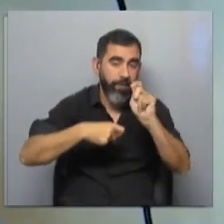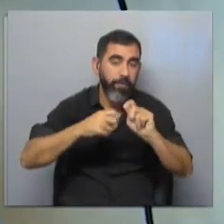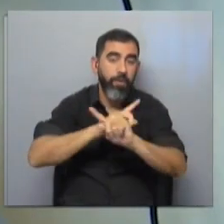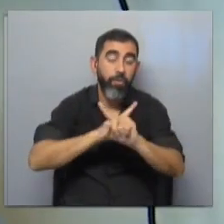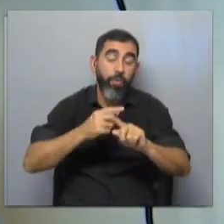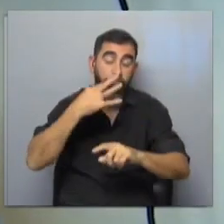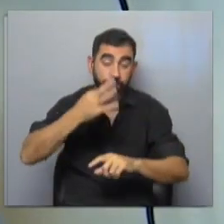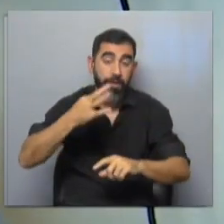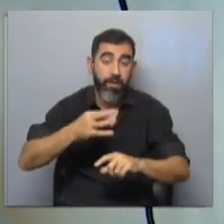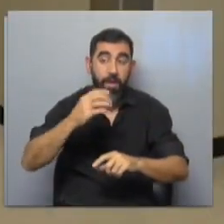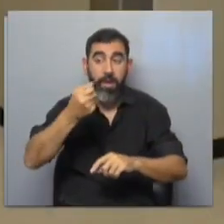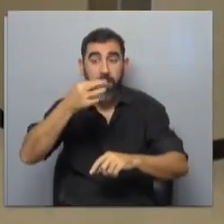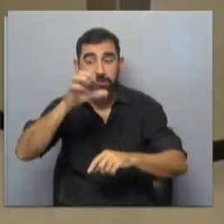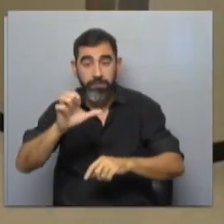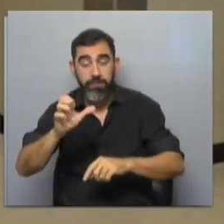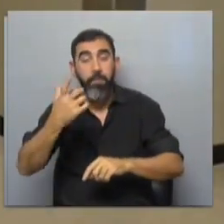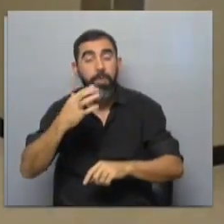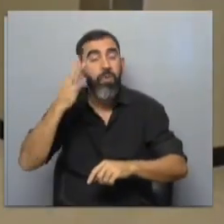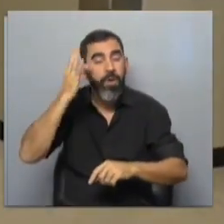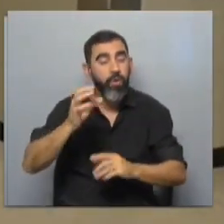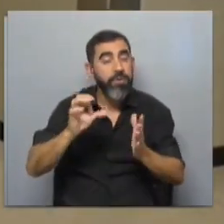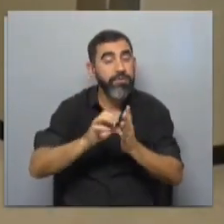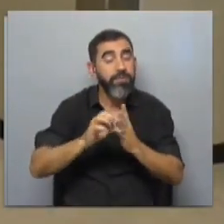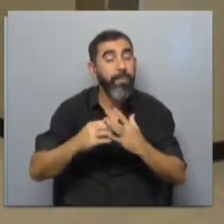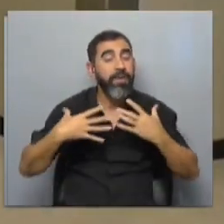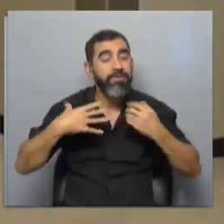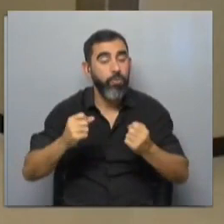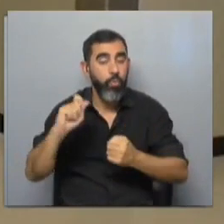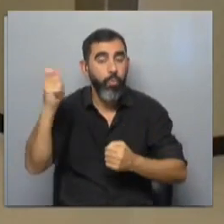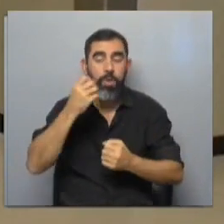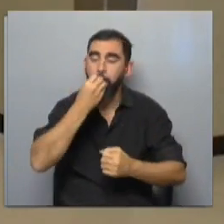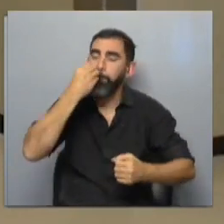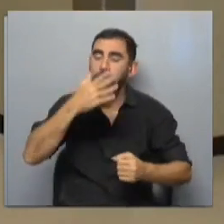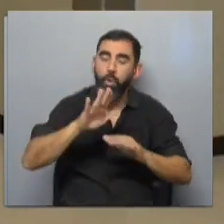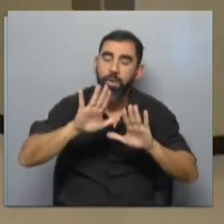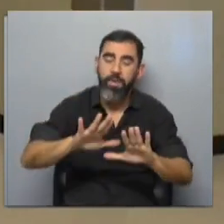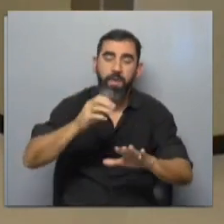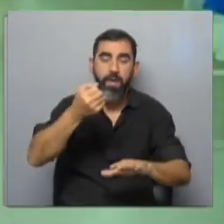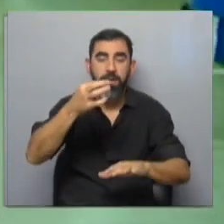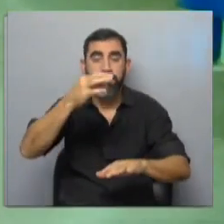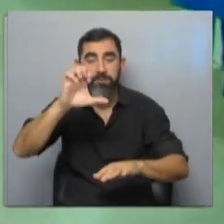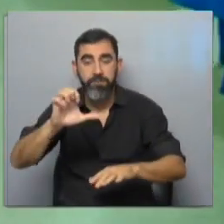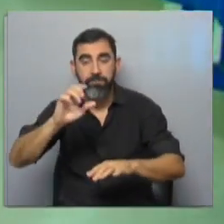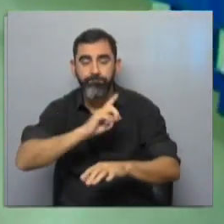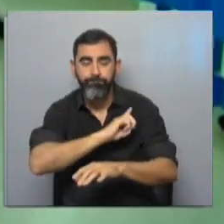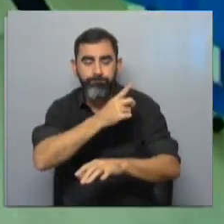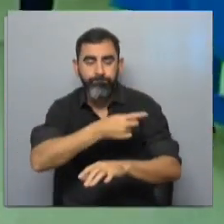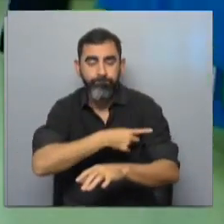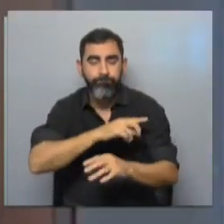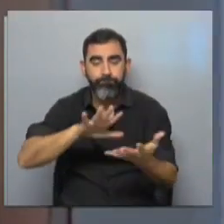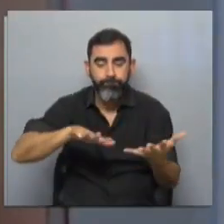haya quedado en ACE, pero entendíamos que para el sistema de salud lo mejor era que se quedara en ACE, reforzar toda la